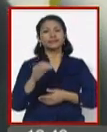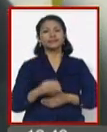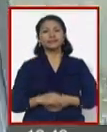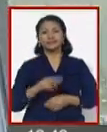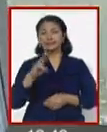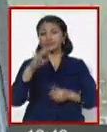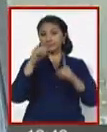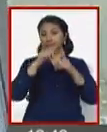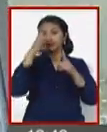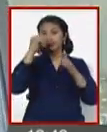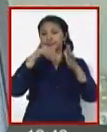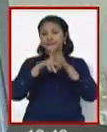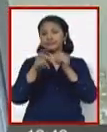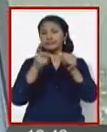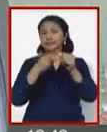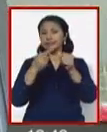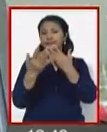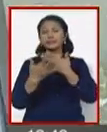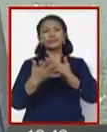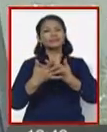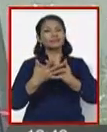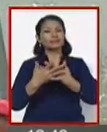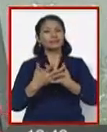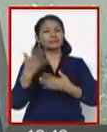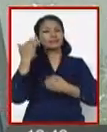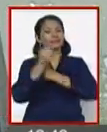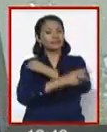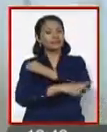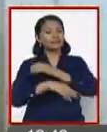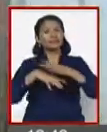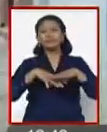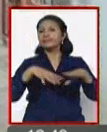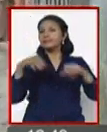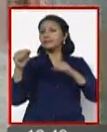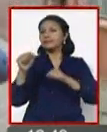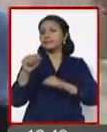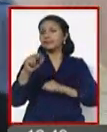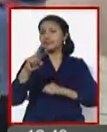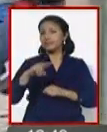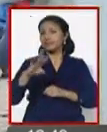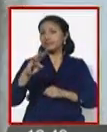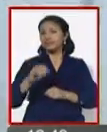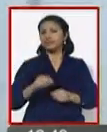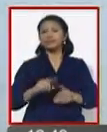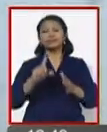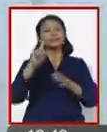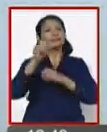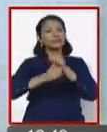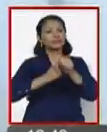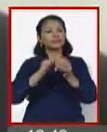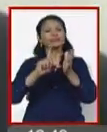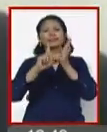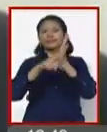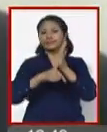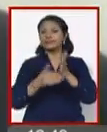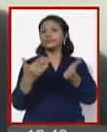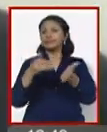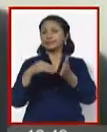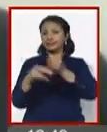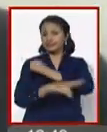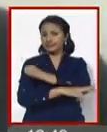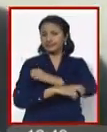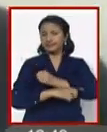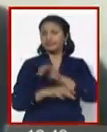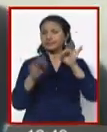Marco Antonio Gutiérrez ingresó por primera vez a Palmasola por robo y salió el 27 de mayo de 2008. Un año después, en 2009, por robo